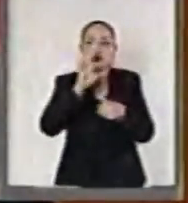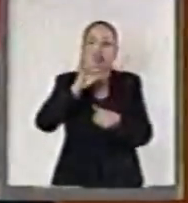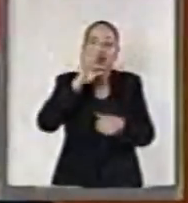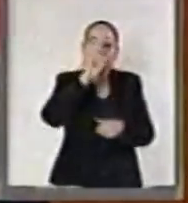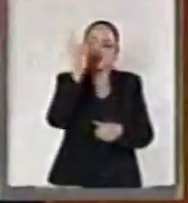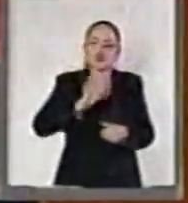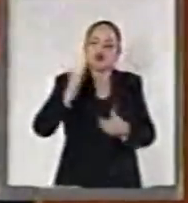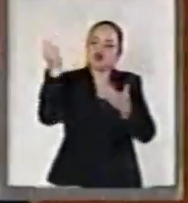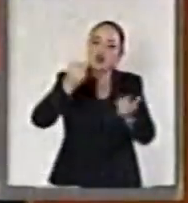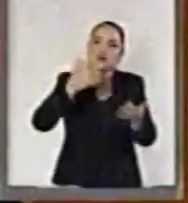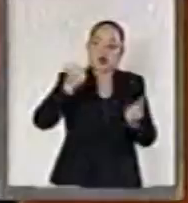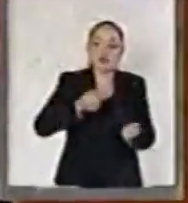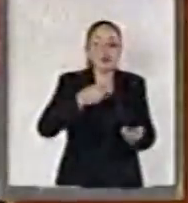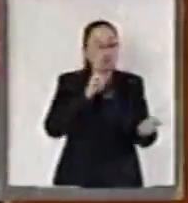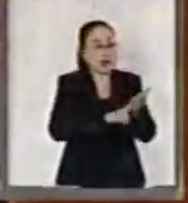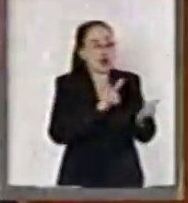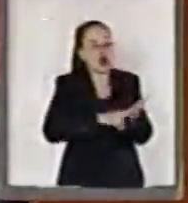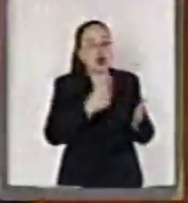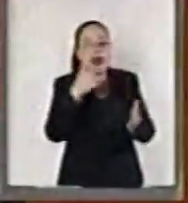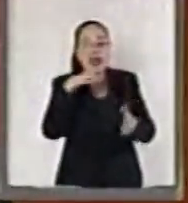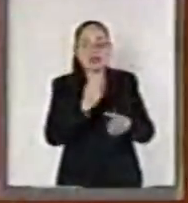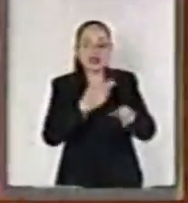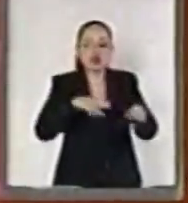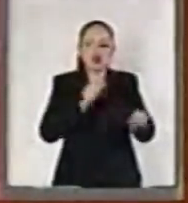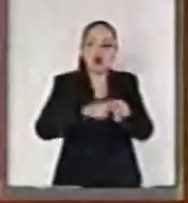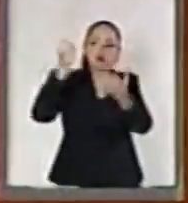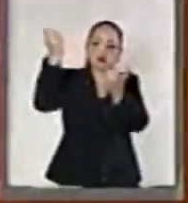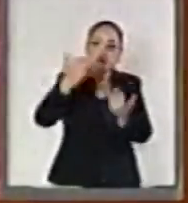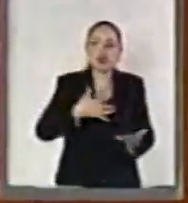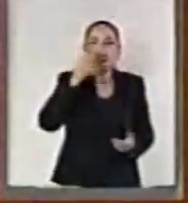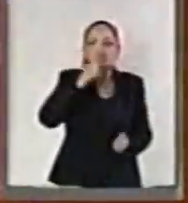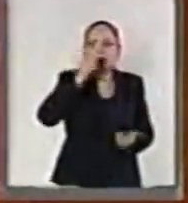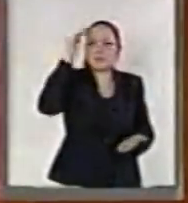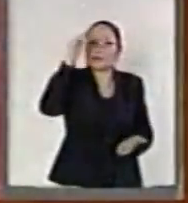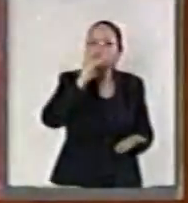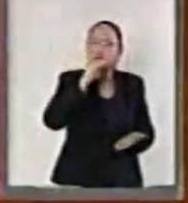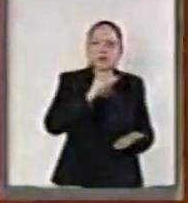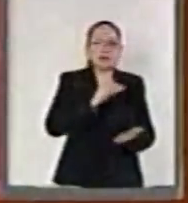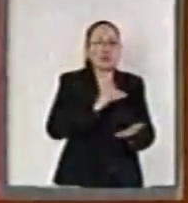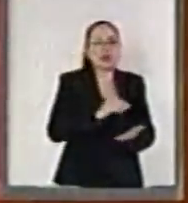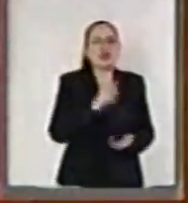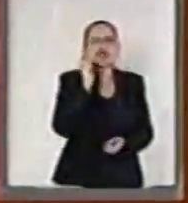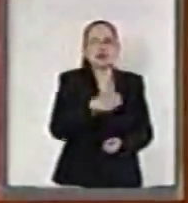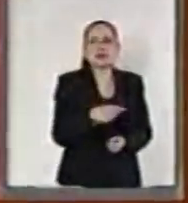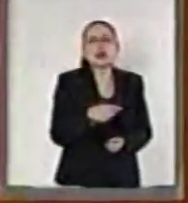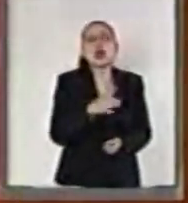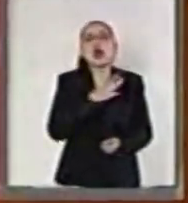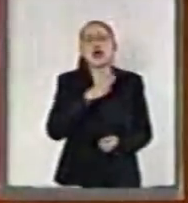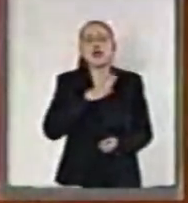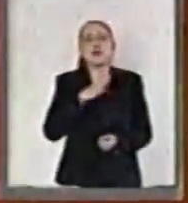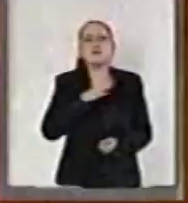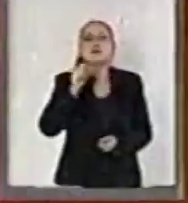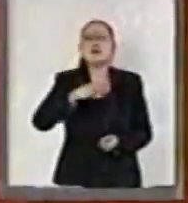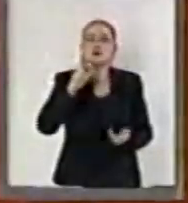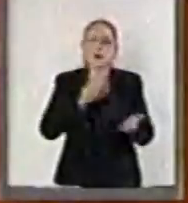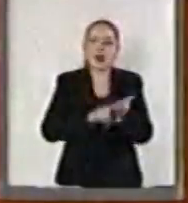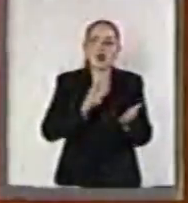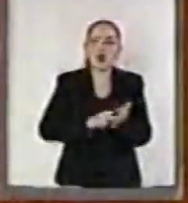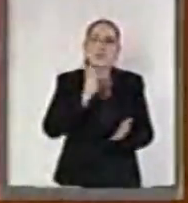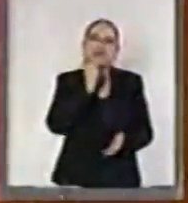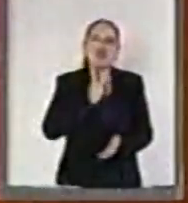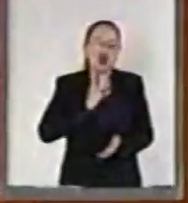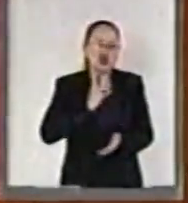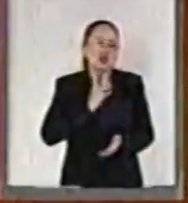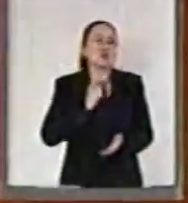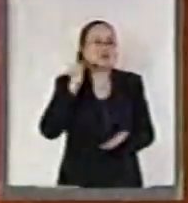precio del gas natural importado se ha orientado a la baja desde que se desplomaron los precios del